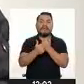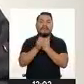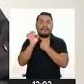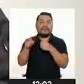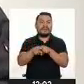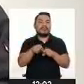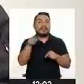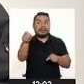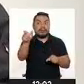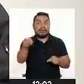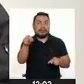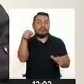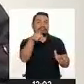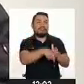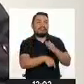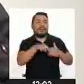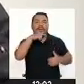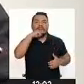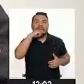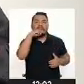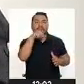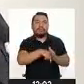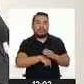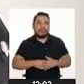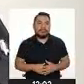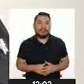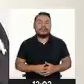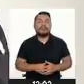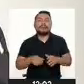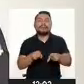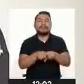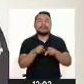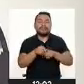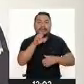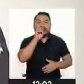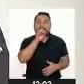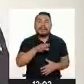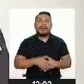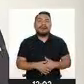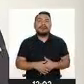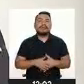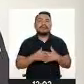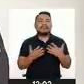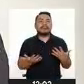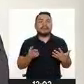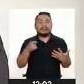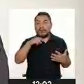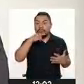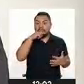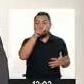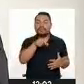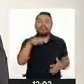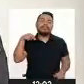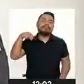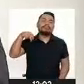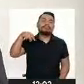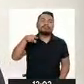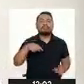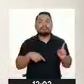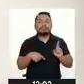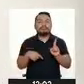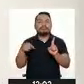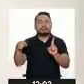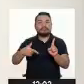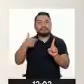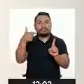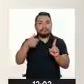el asesinato de esta dama. Cabe precisar también que la dama, por